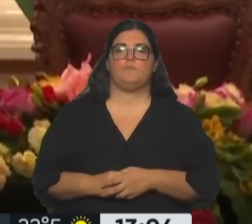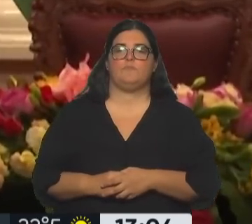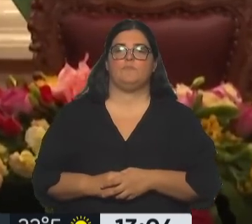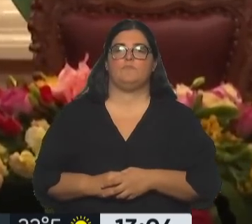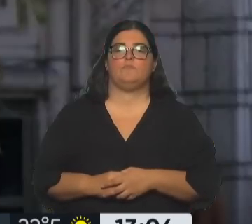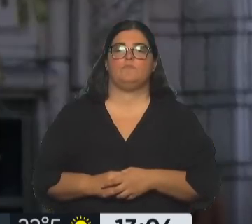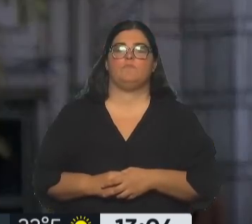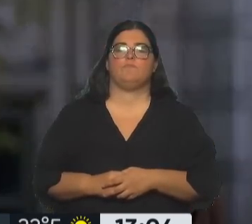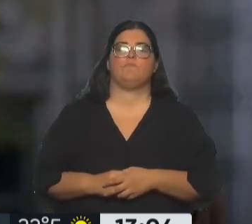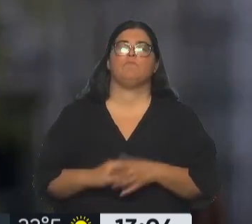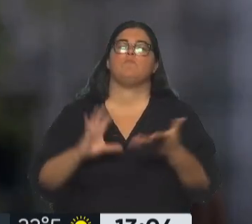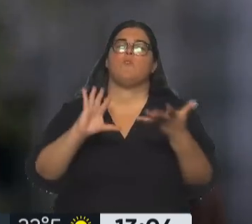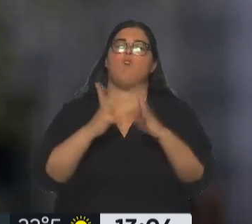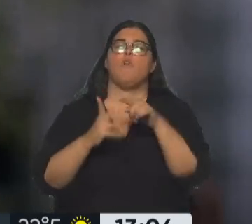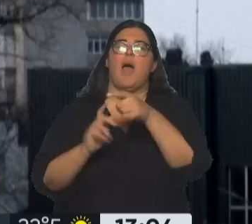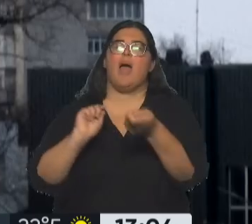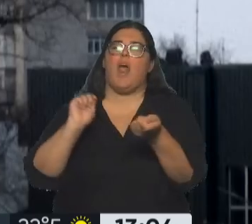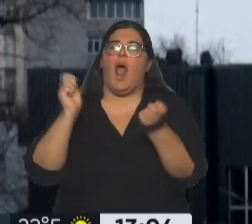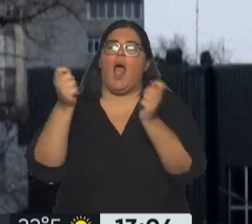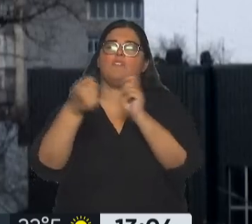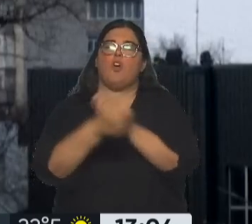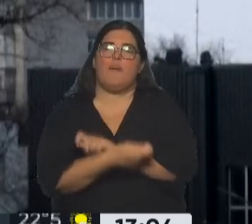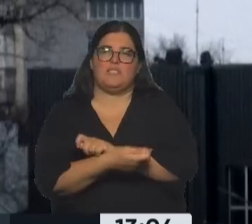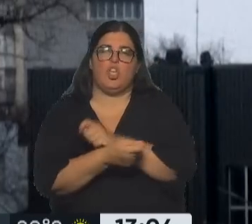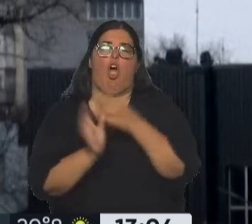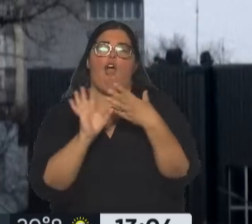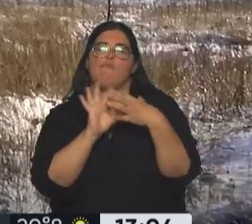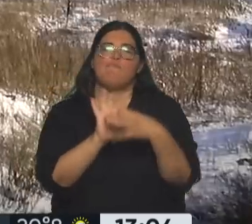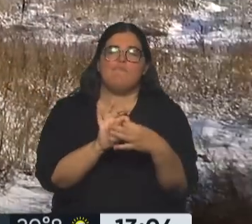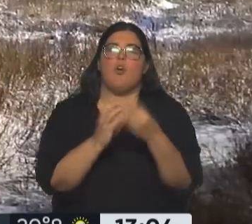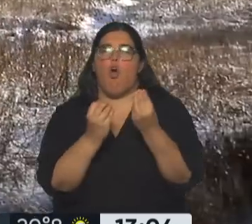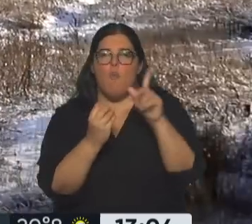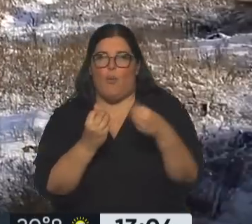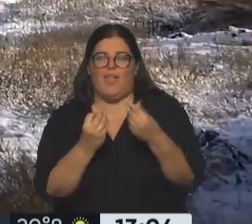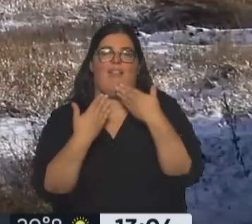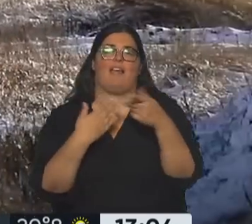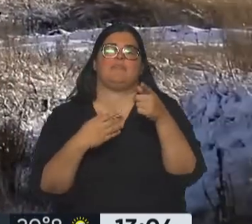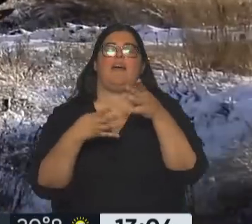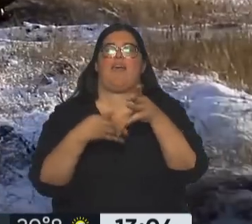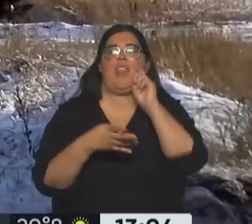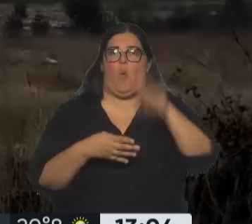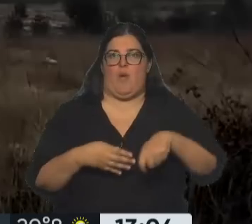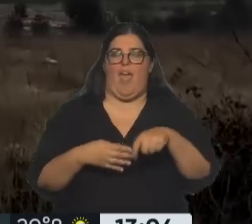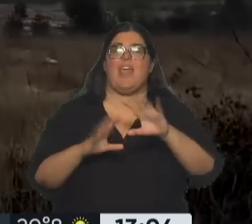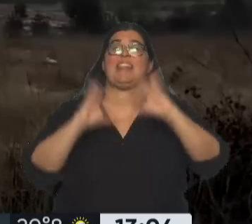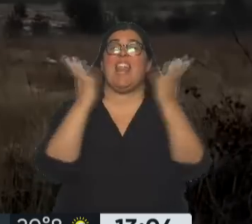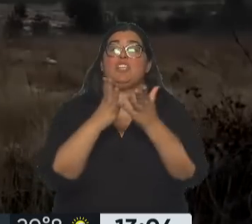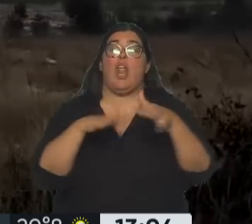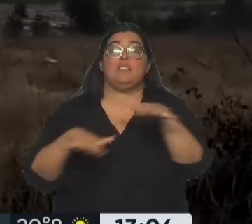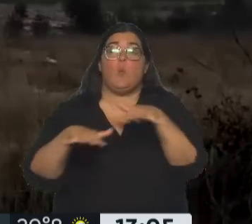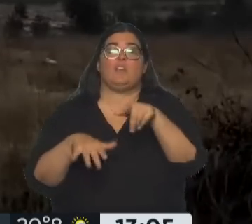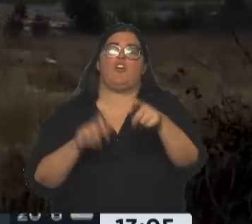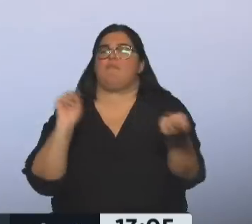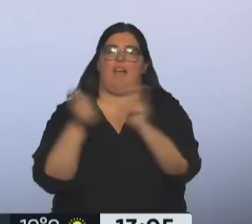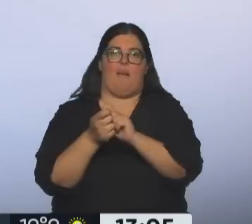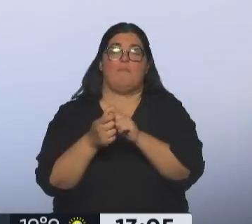Y el catalizador de esa transformación es la guerra de Ucrania, que cambió radicalmente el escenario internacional y los alineamientos previos